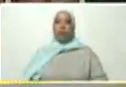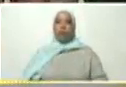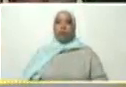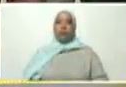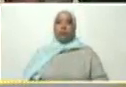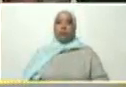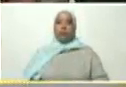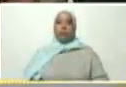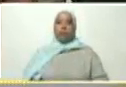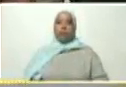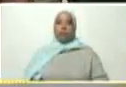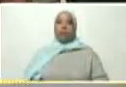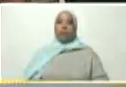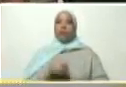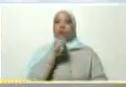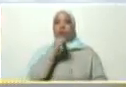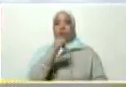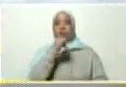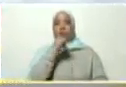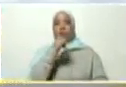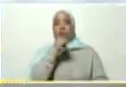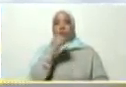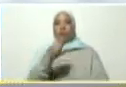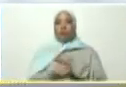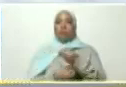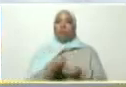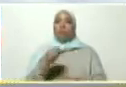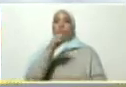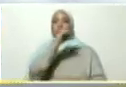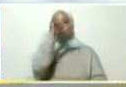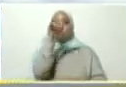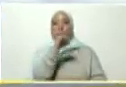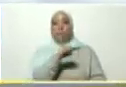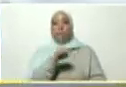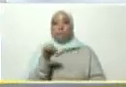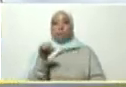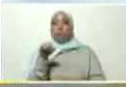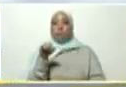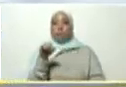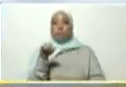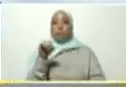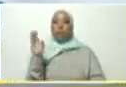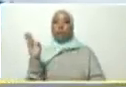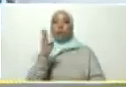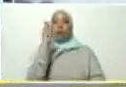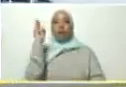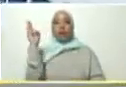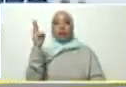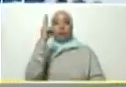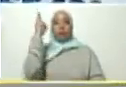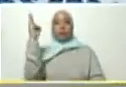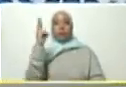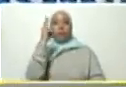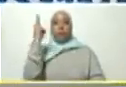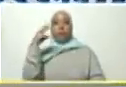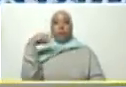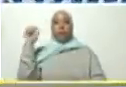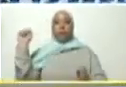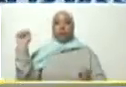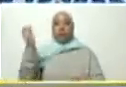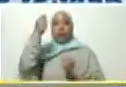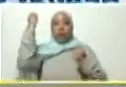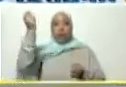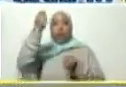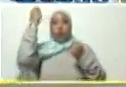aquí informe del zulia de barinas de apure